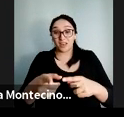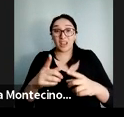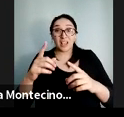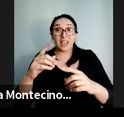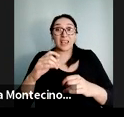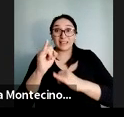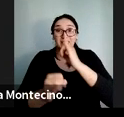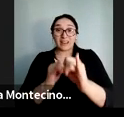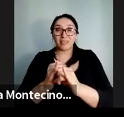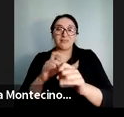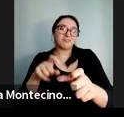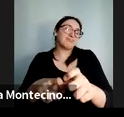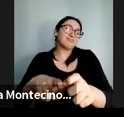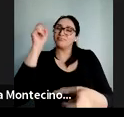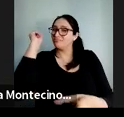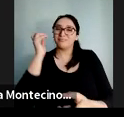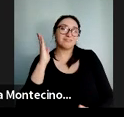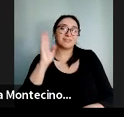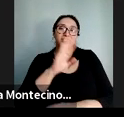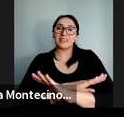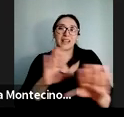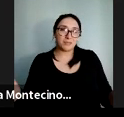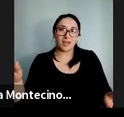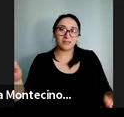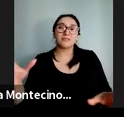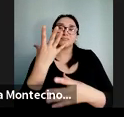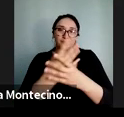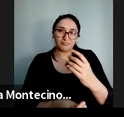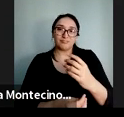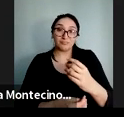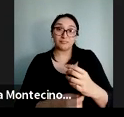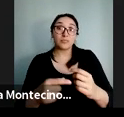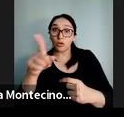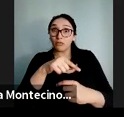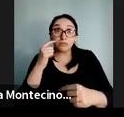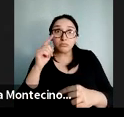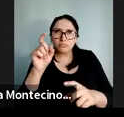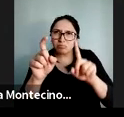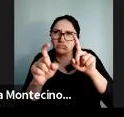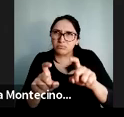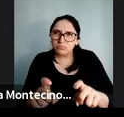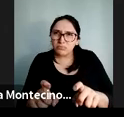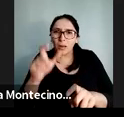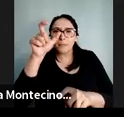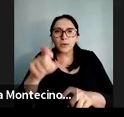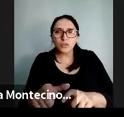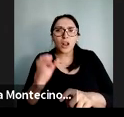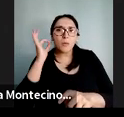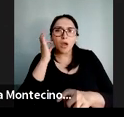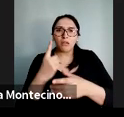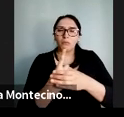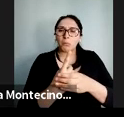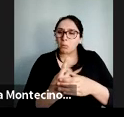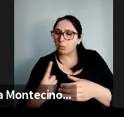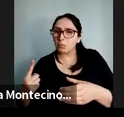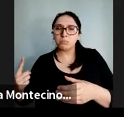tipos de factores, ¿cierto? Dentro de ello, nosotros identificamos el aislamiento como una de las características más